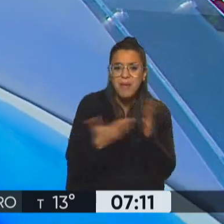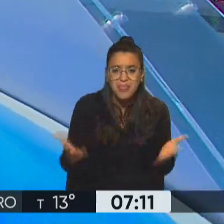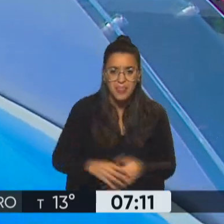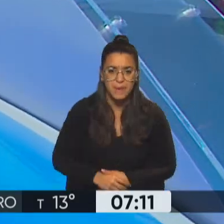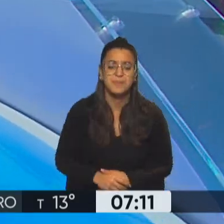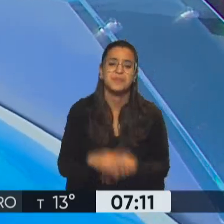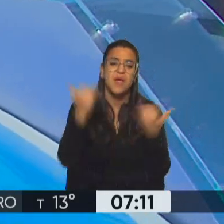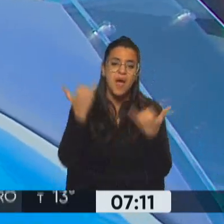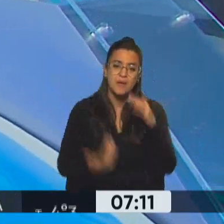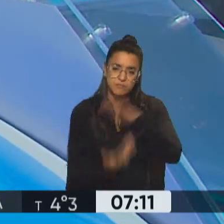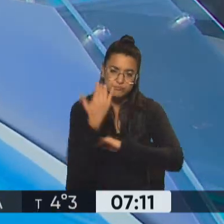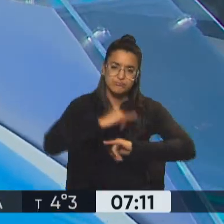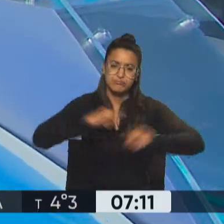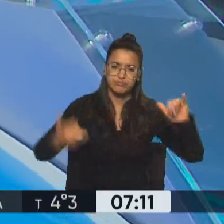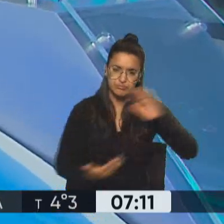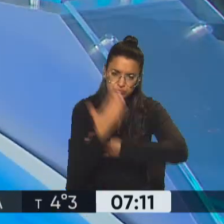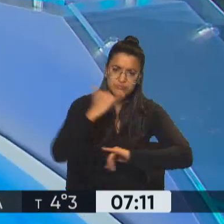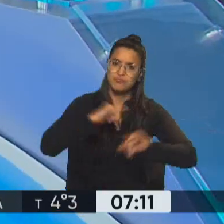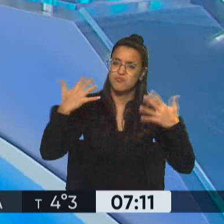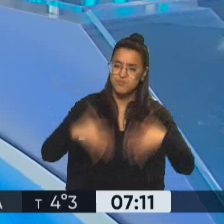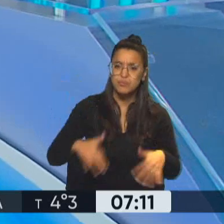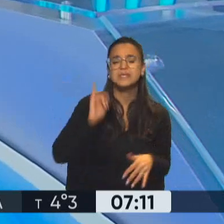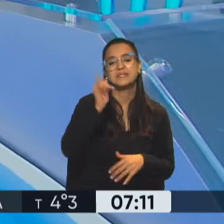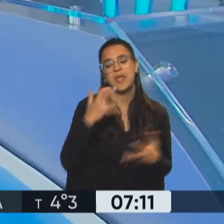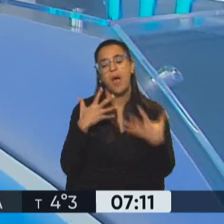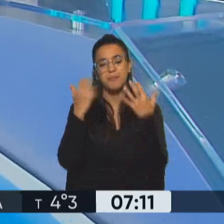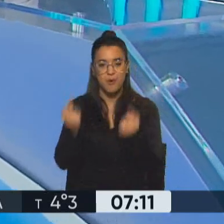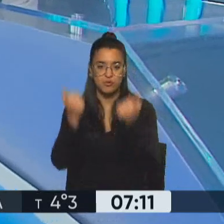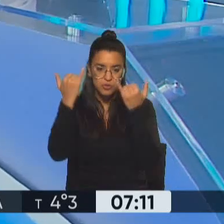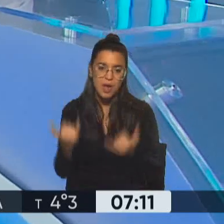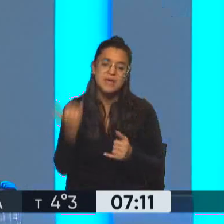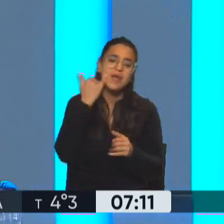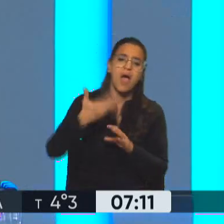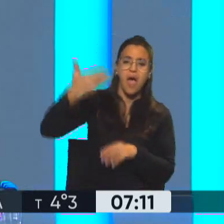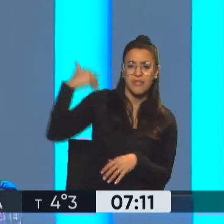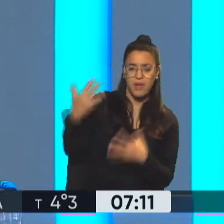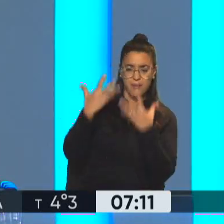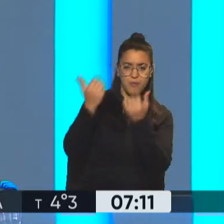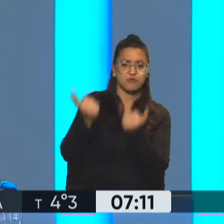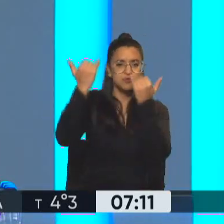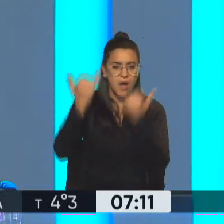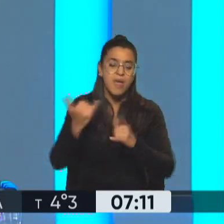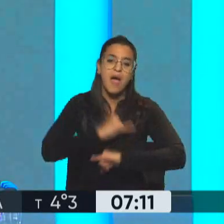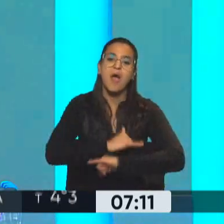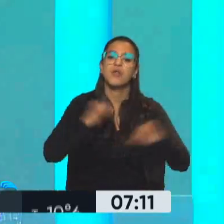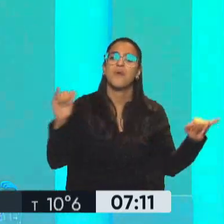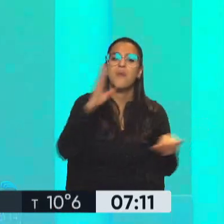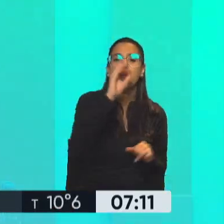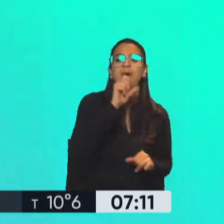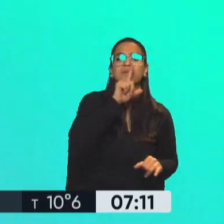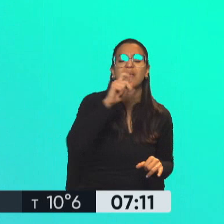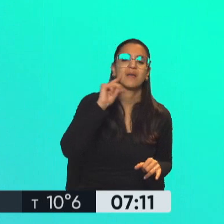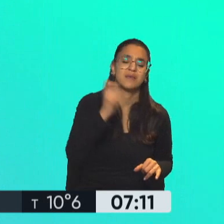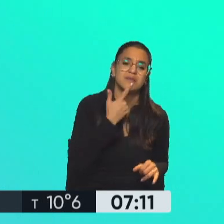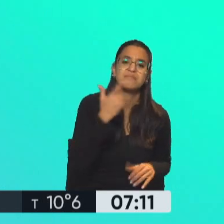aruba posteo de parte de los gobernados el apoyo el apoyo ya lo habíamos observado cuando se anunció que silvina batakis era